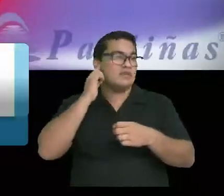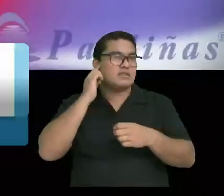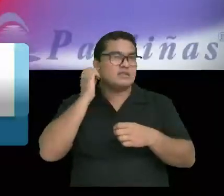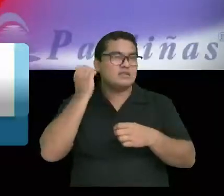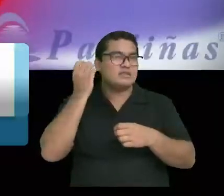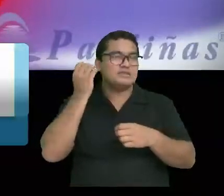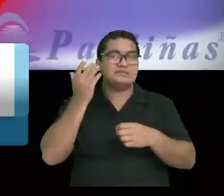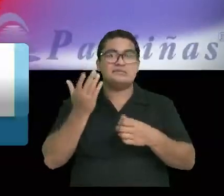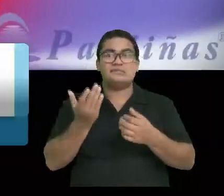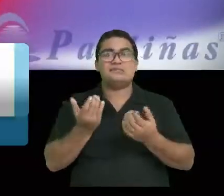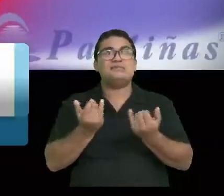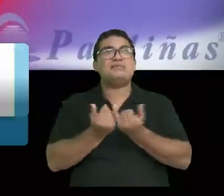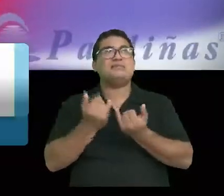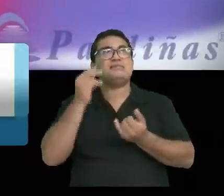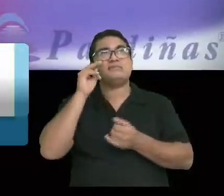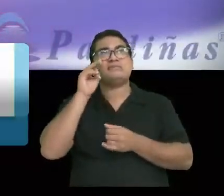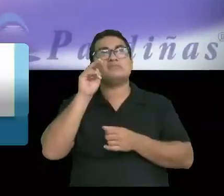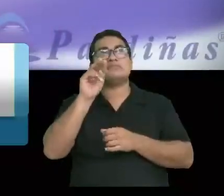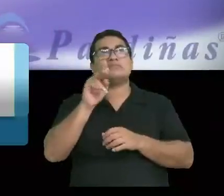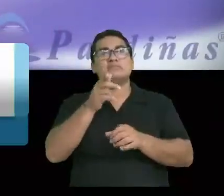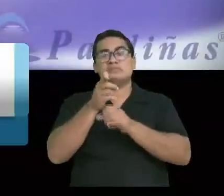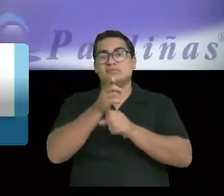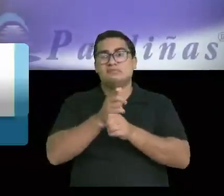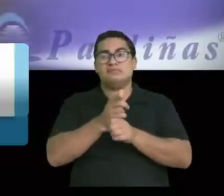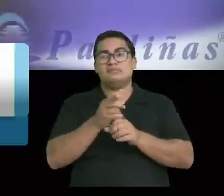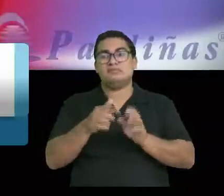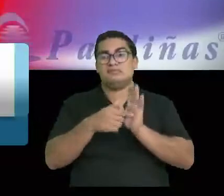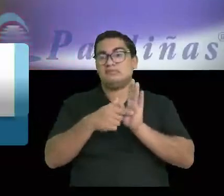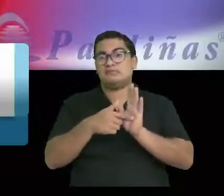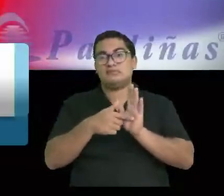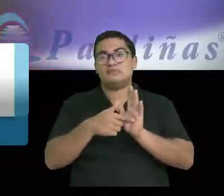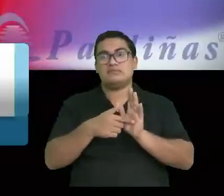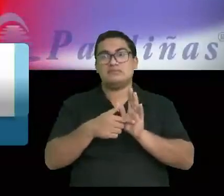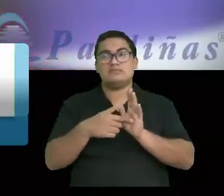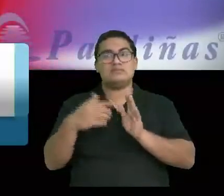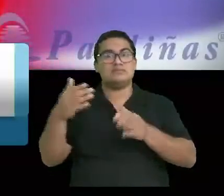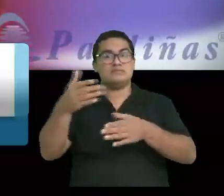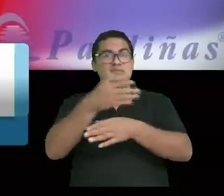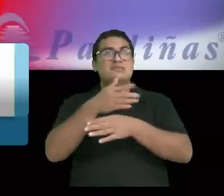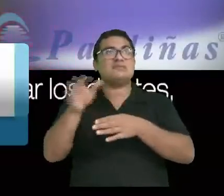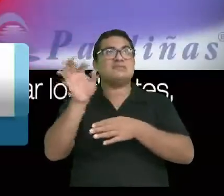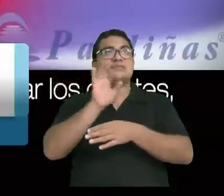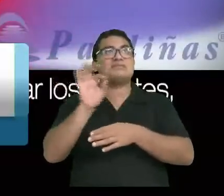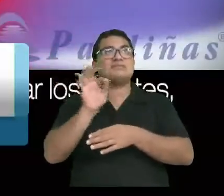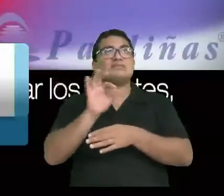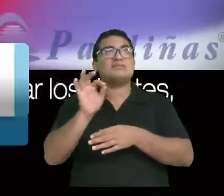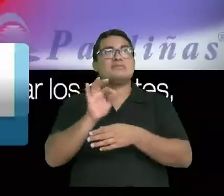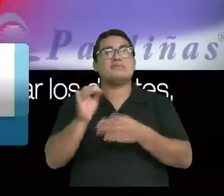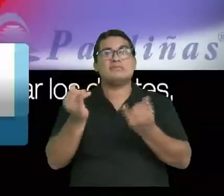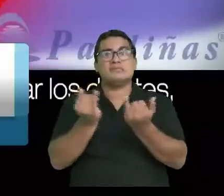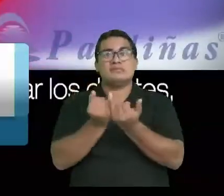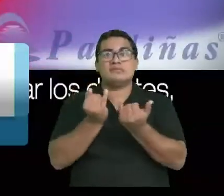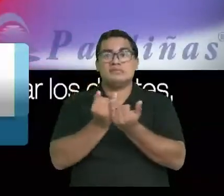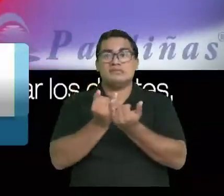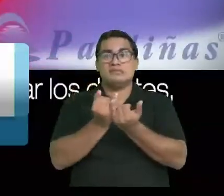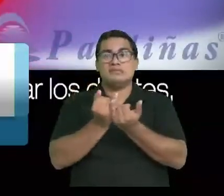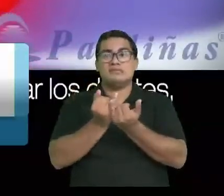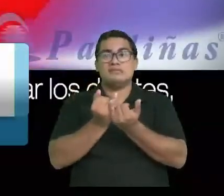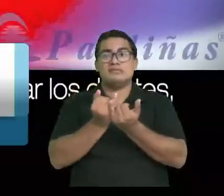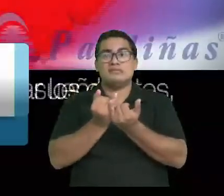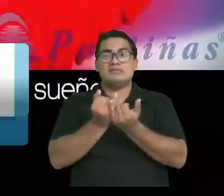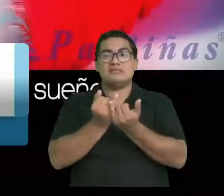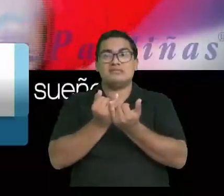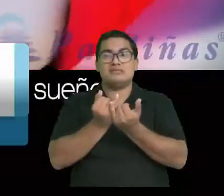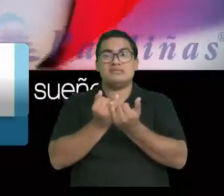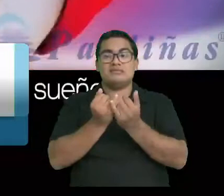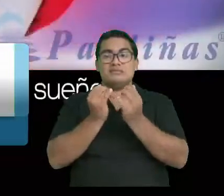temporomandibular, como lo podemos ver ahí en la pantalla. Todo este tipo de parafunciones, incluso el dolor irradiado hacia